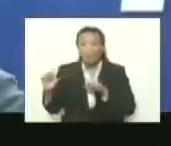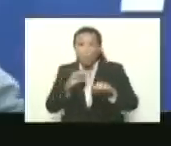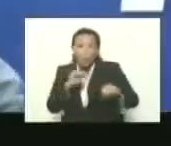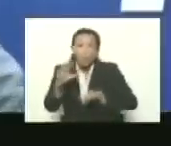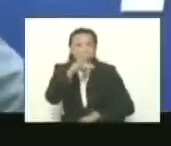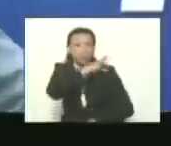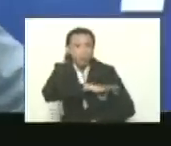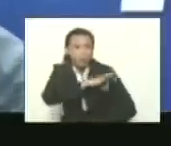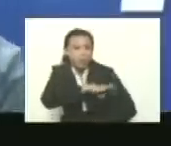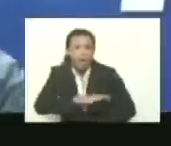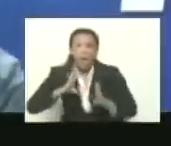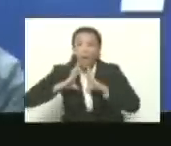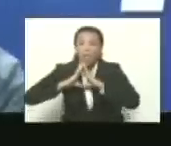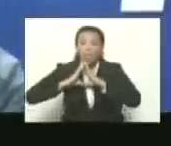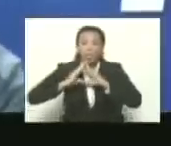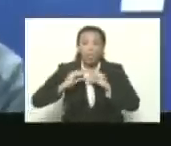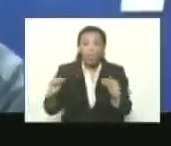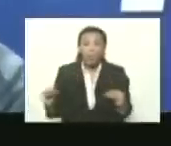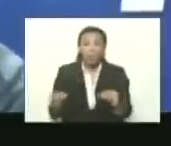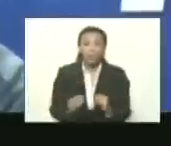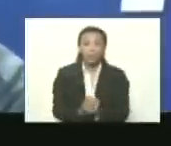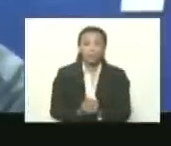movimientos sociales,